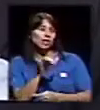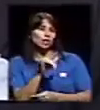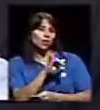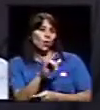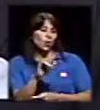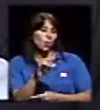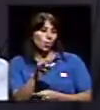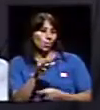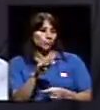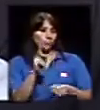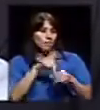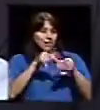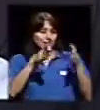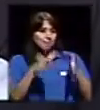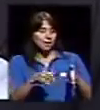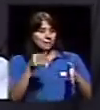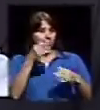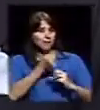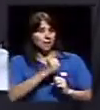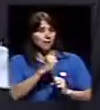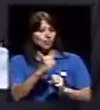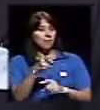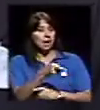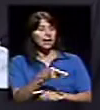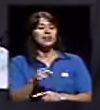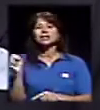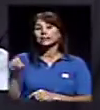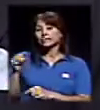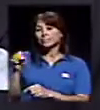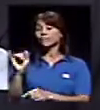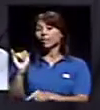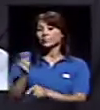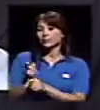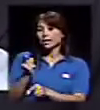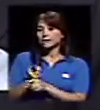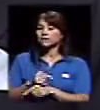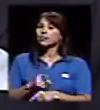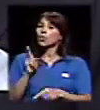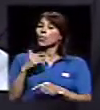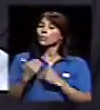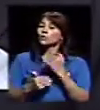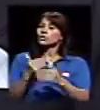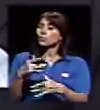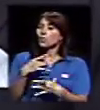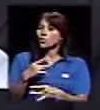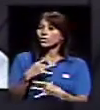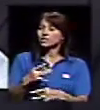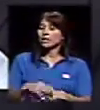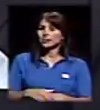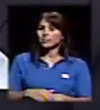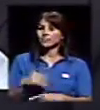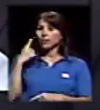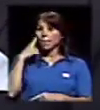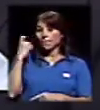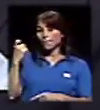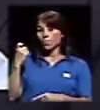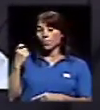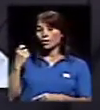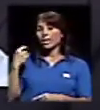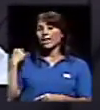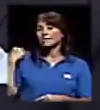gobierno municipal. Así es, así es, así es. Un proceso muy interesante porque es la historia de una